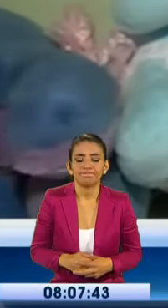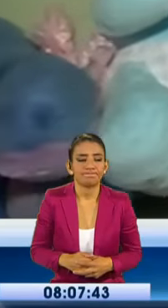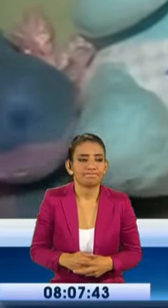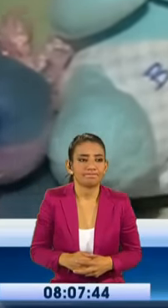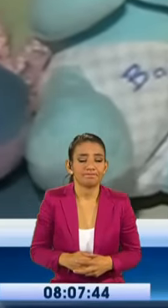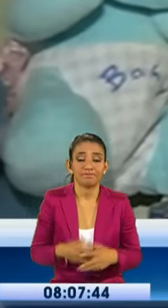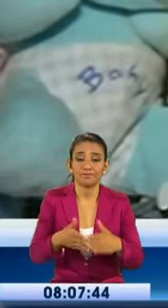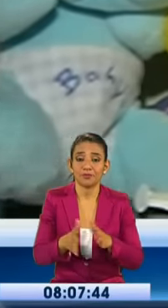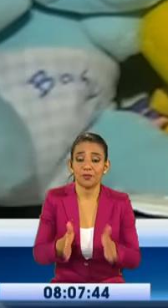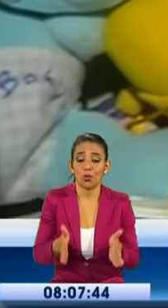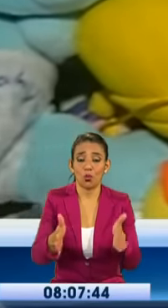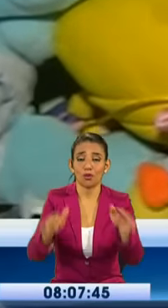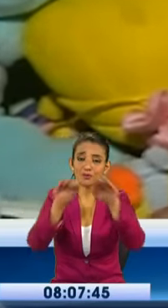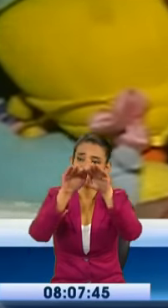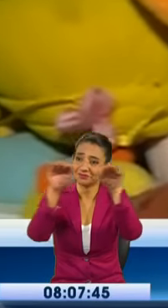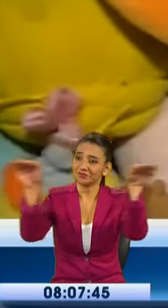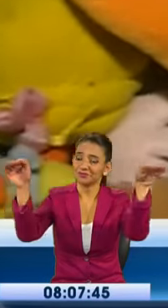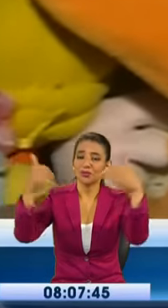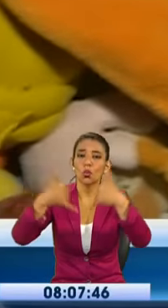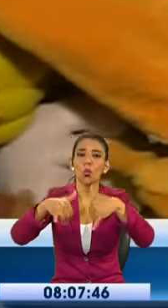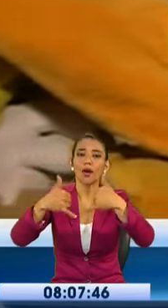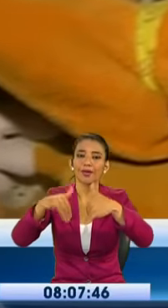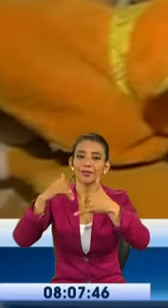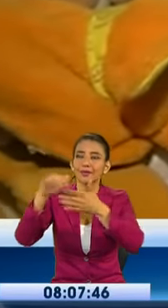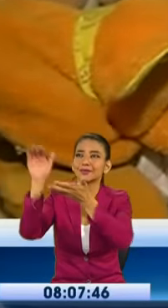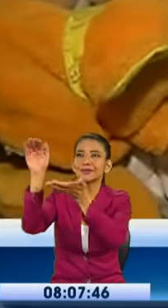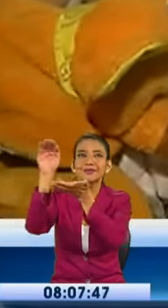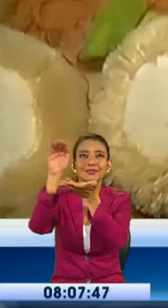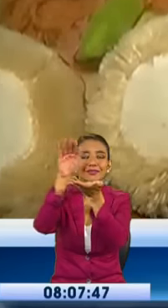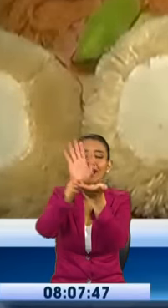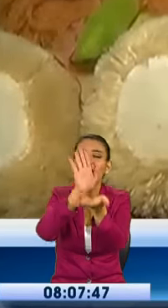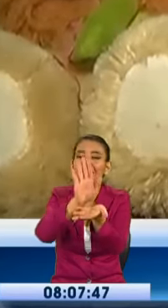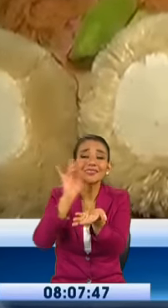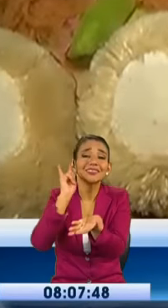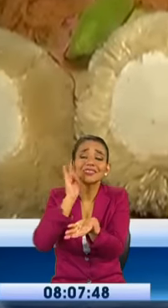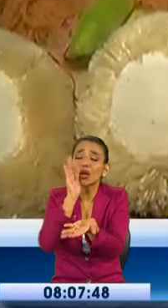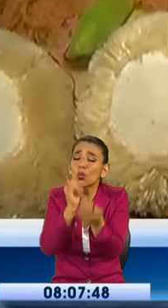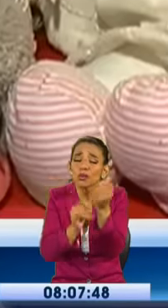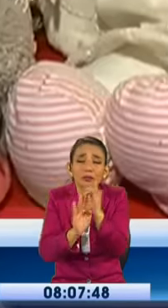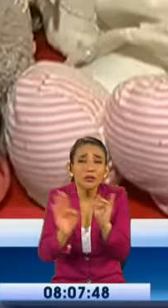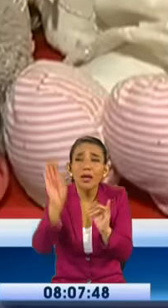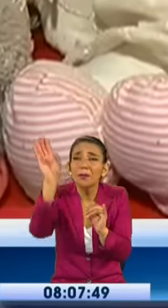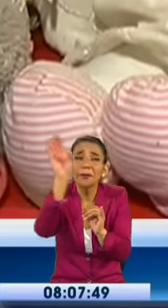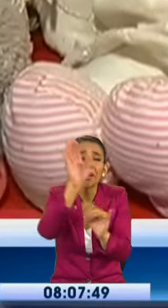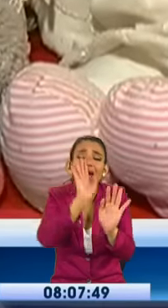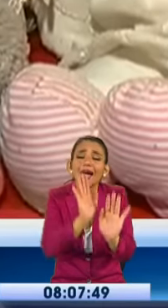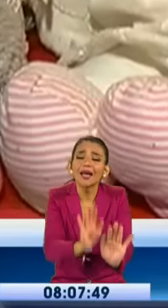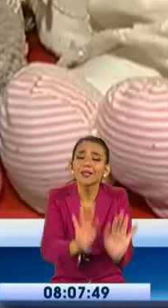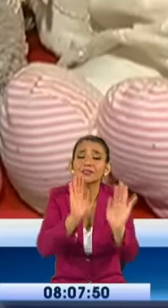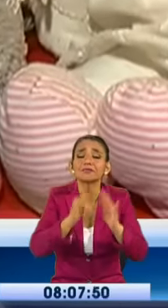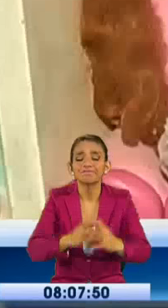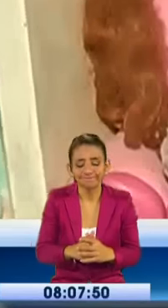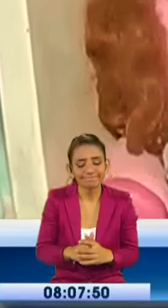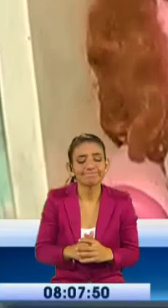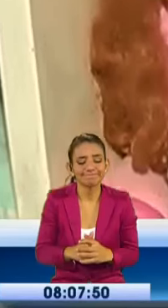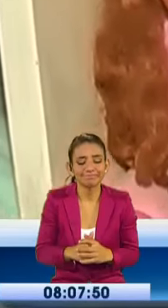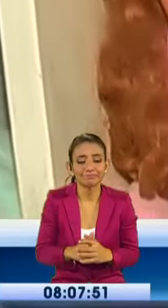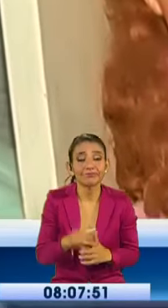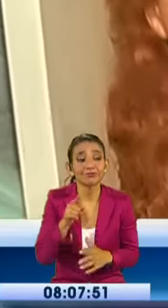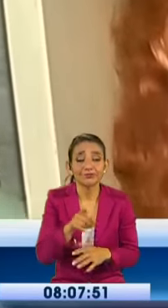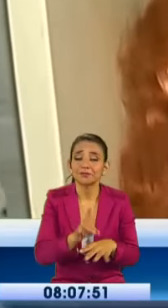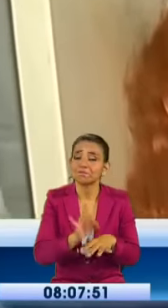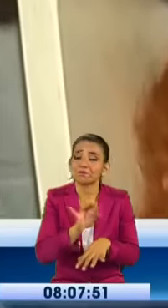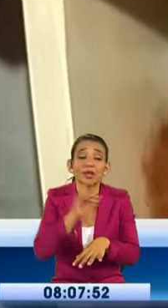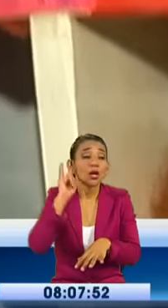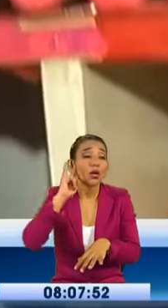madera permanecían los juguetes tal y como la niña los ordenó por última vez. Ellos forman parte de los bellos recuerdos